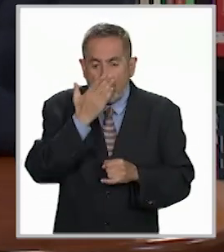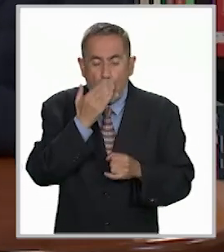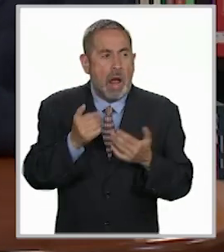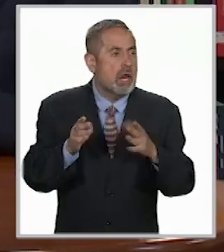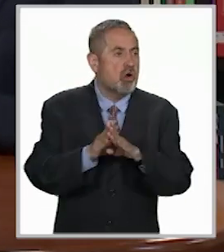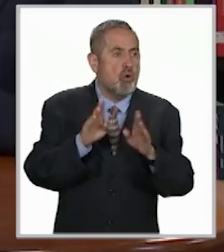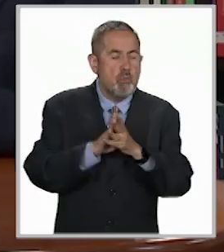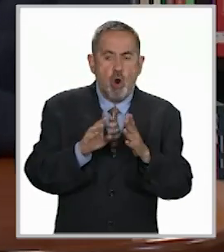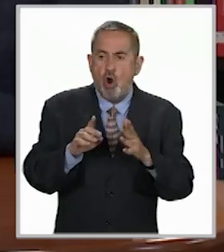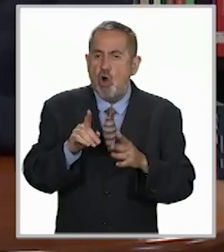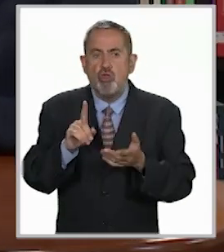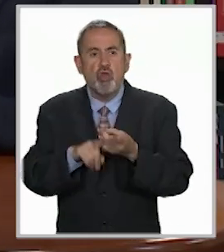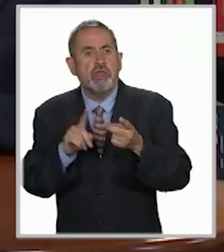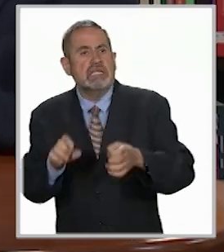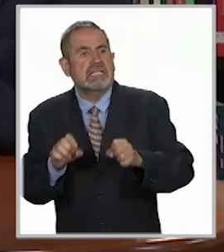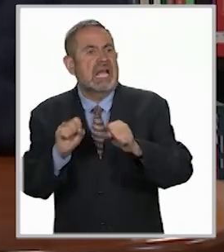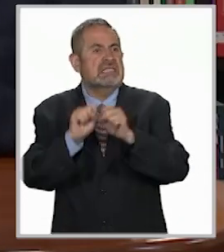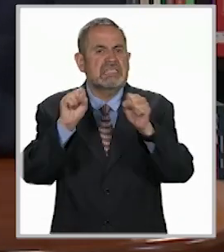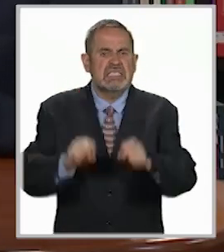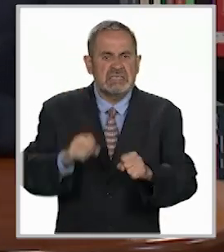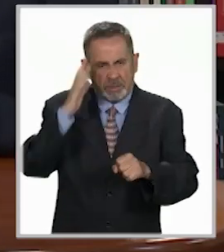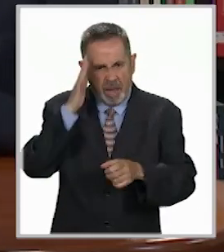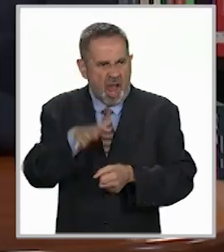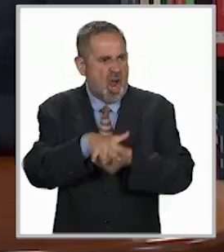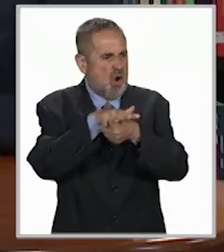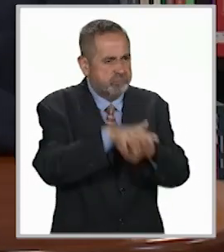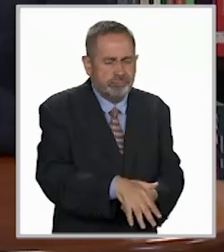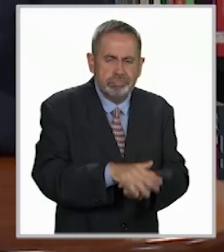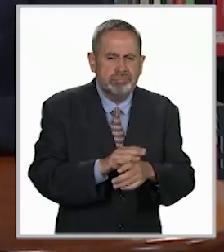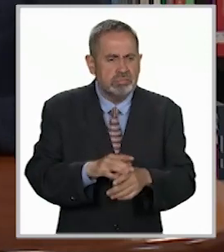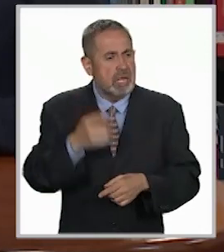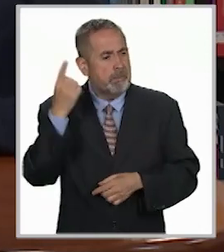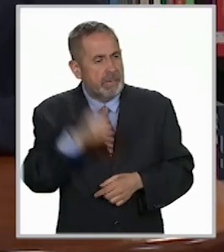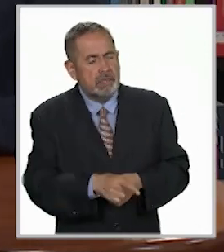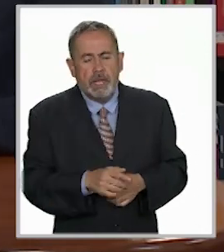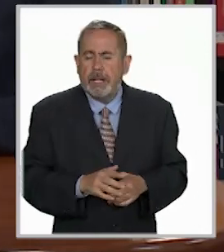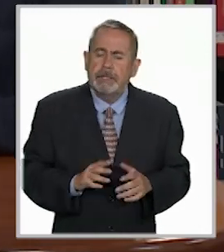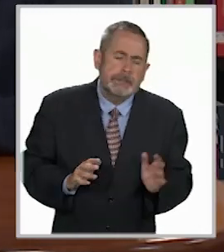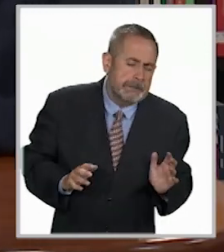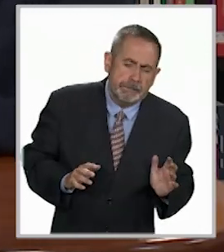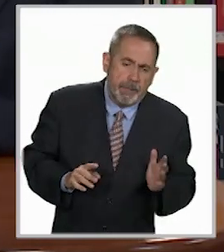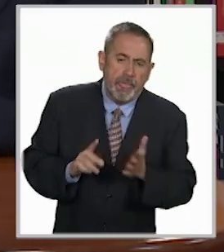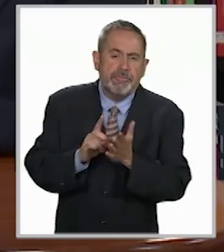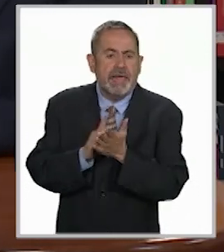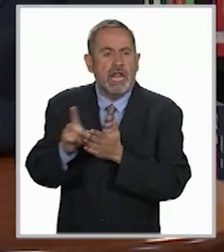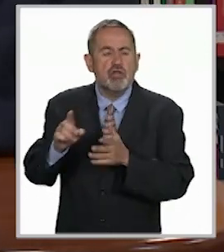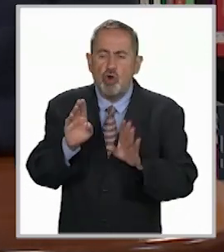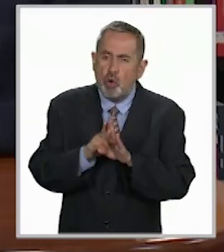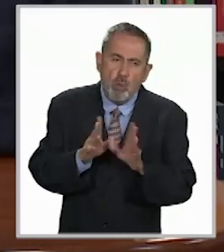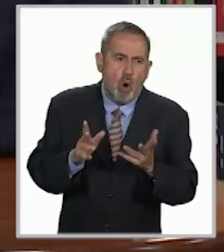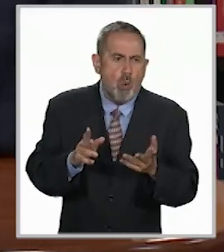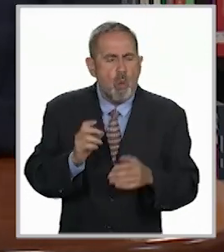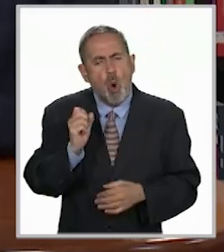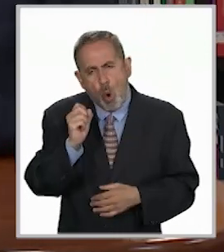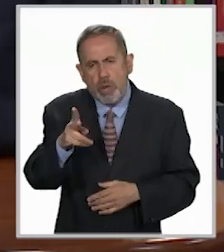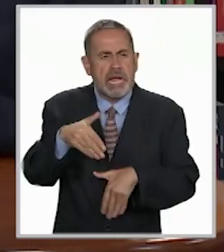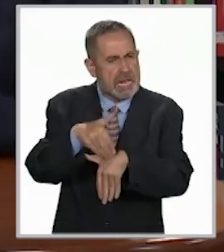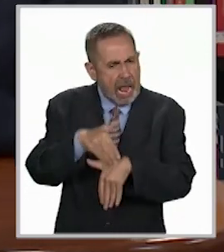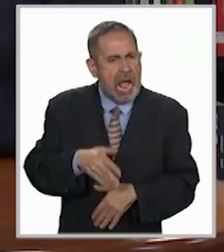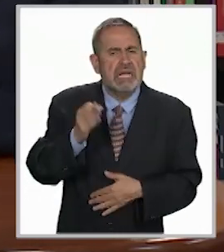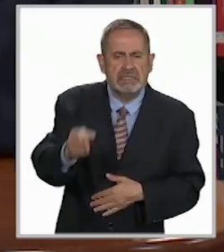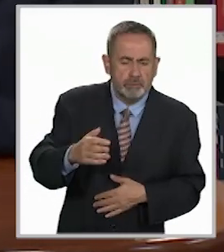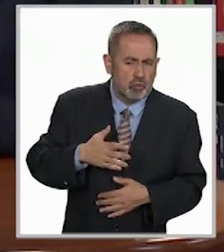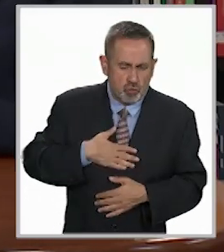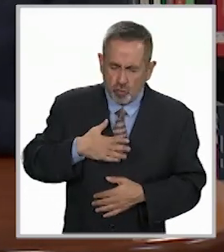no tiene un cuerpo o un sistema coercitivo, ¿no? Se puede decir que sí es un derecho de buena fe porque los